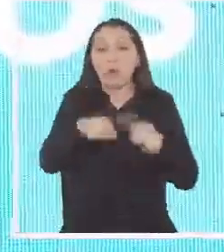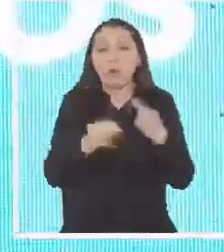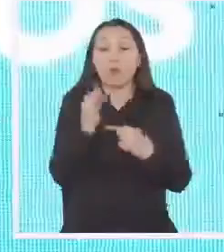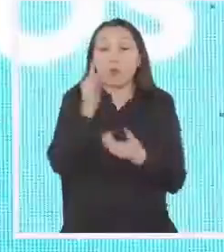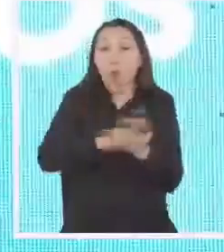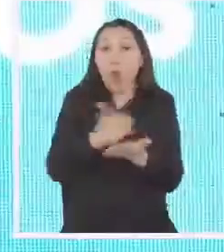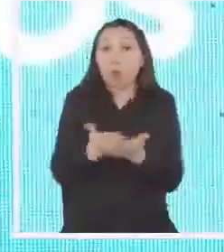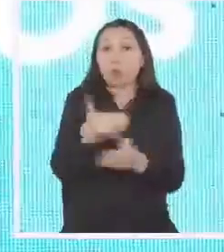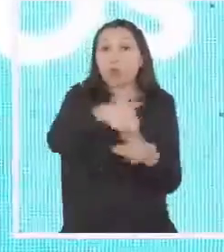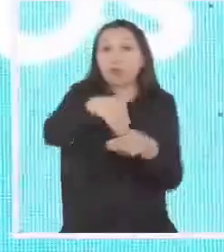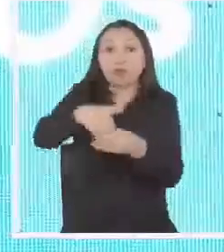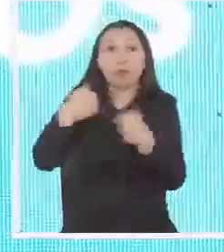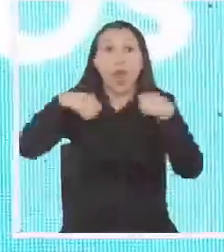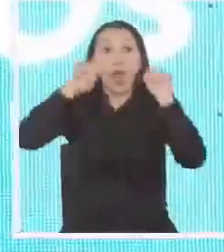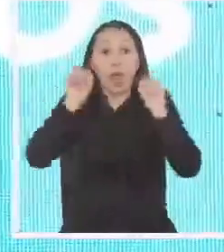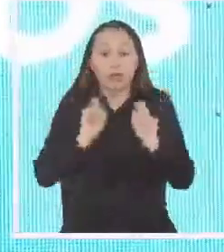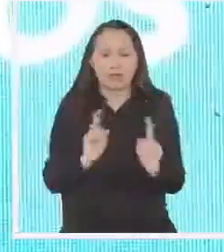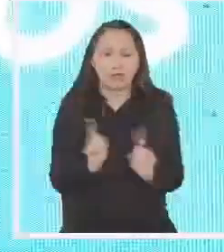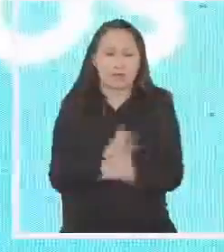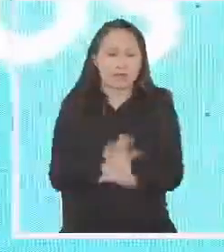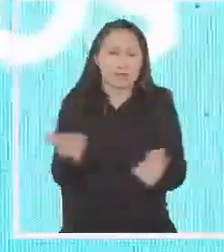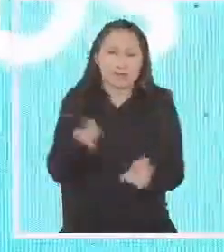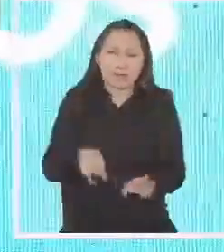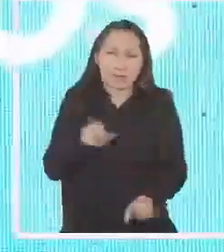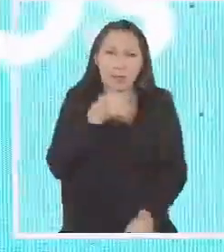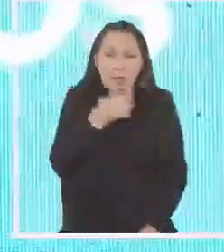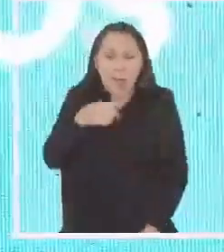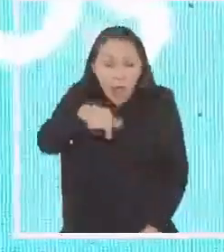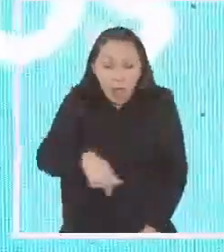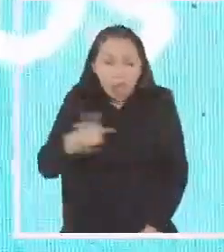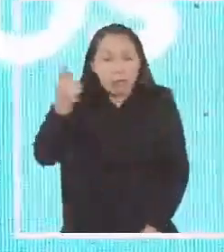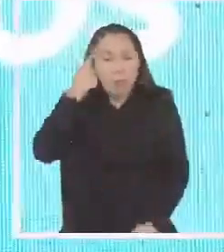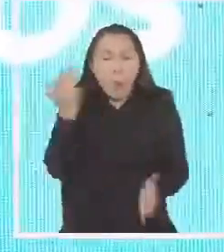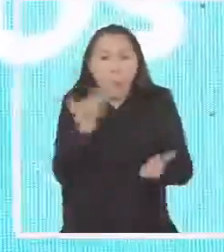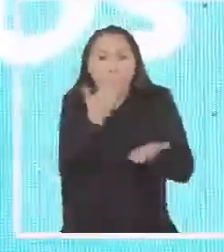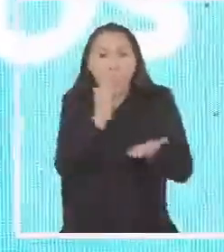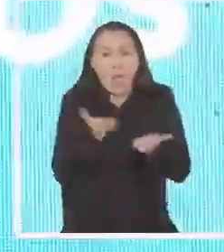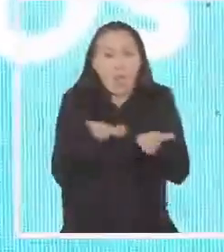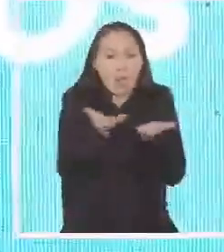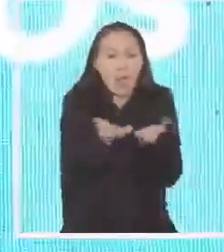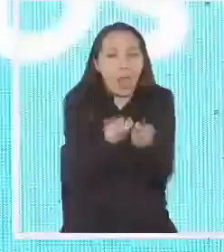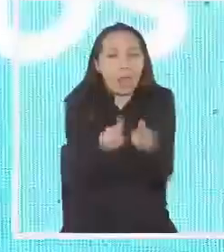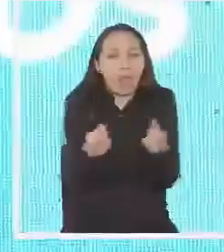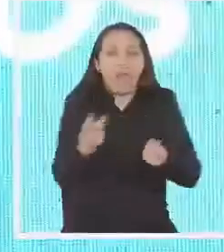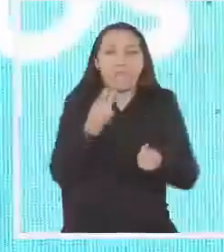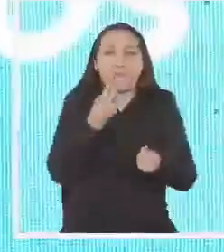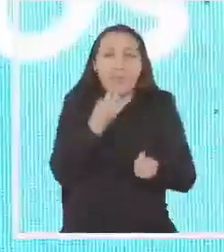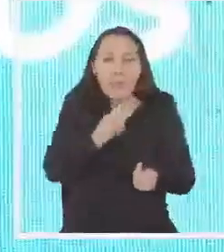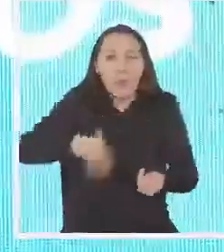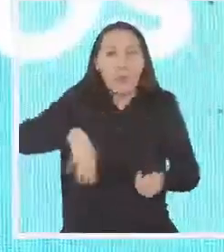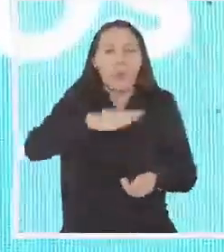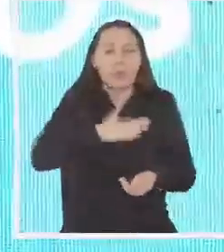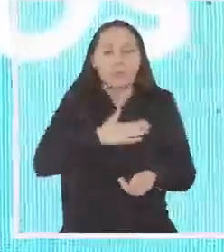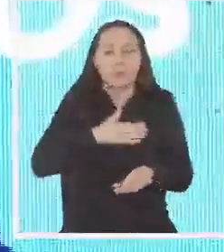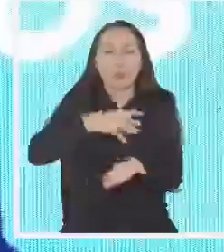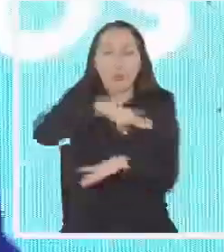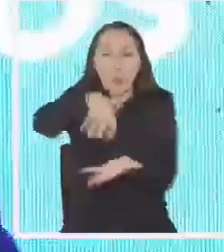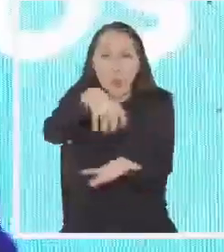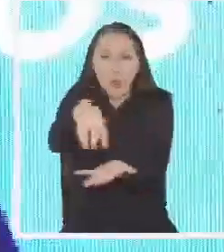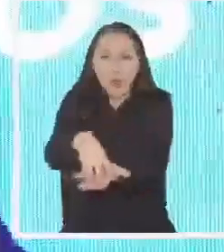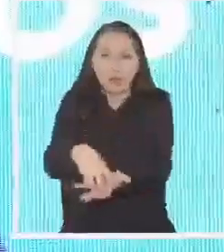elecciones, esto lo digo hasta el cansancio. Estamos para pensar en cómo mejorar la calidad de vida de nuestro pueblo.